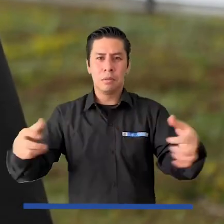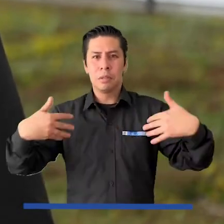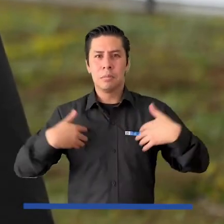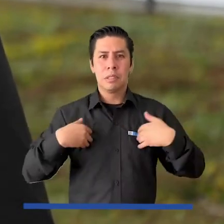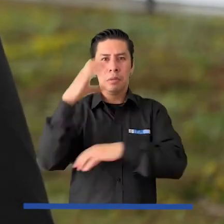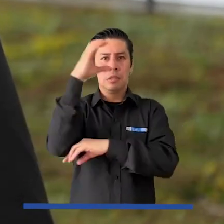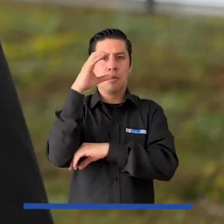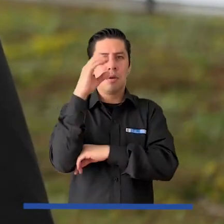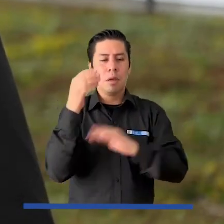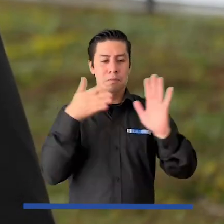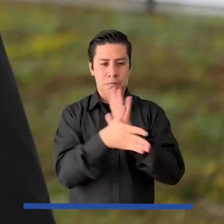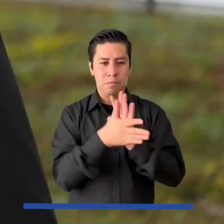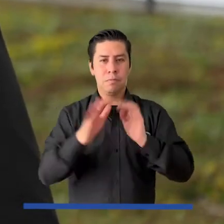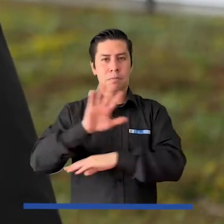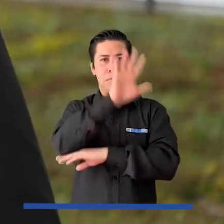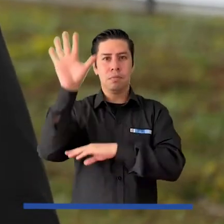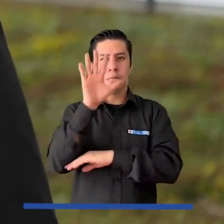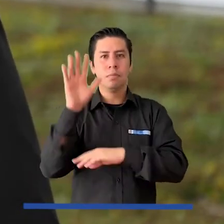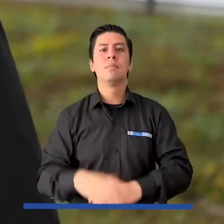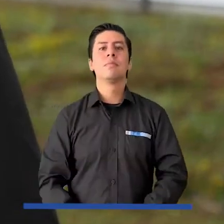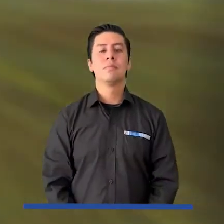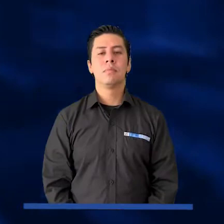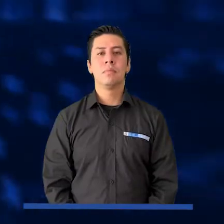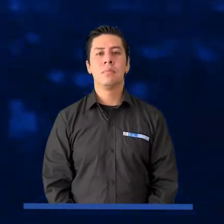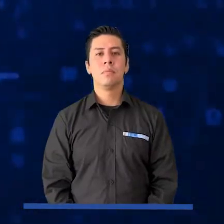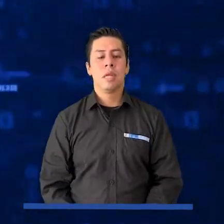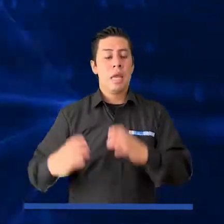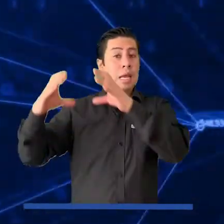la resiliencia de todas las víctimas del país. Panorama regional.